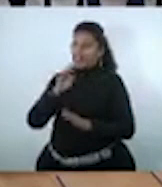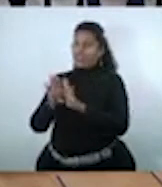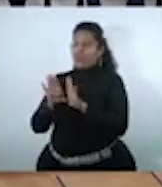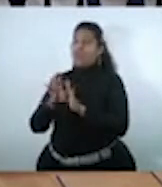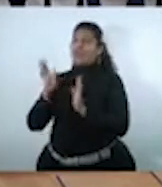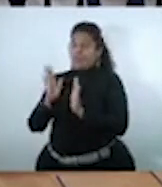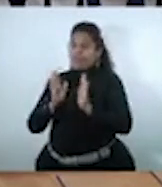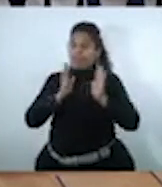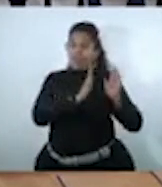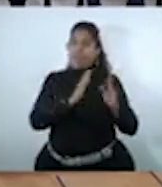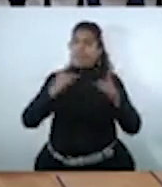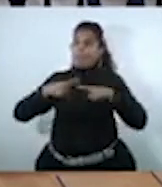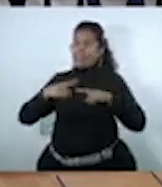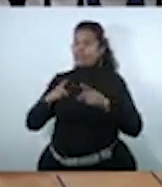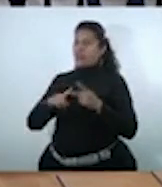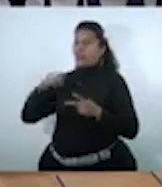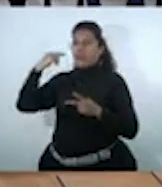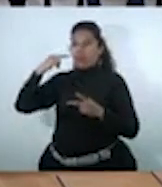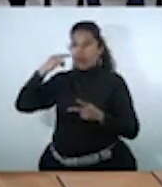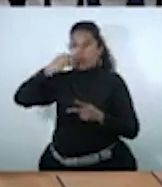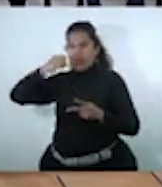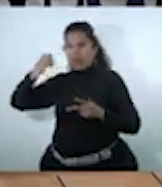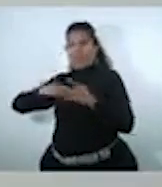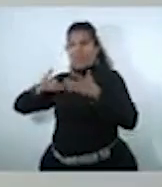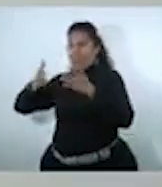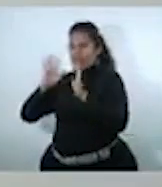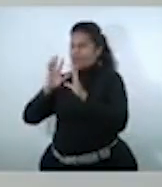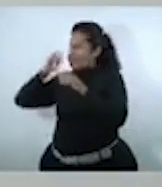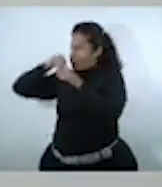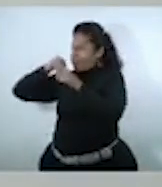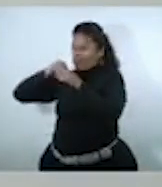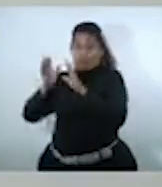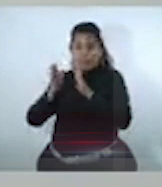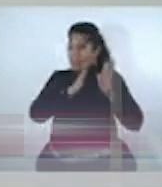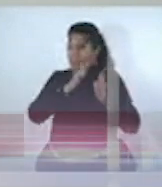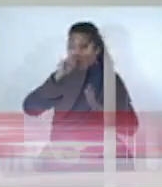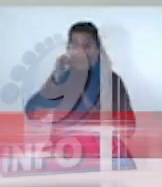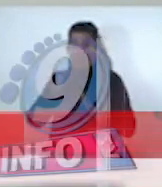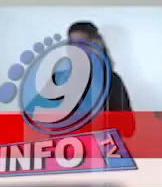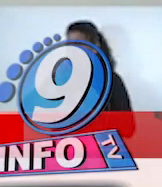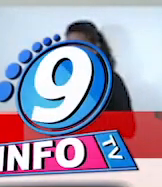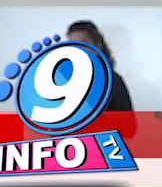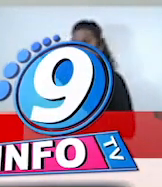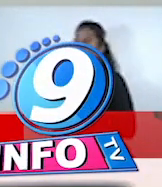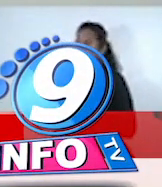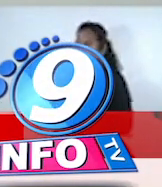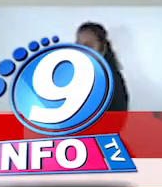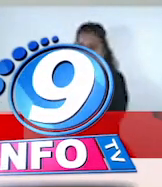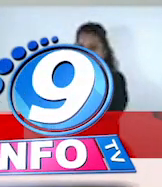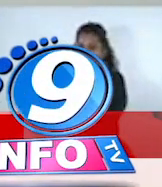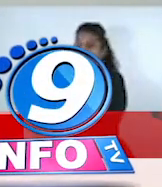datos personales. En el INAI estamos convencidos que el acceso a la información es parte de